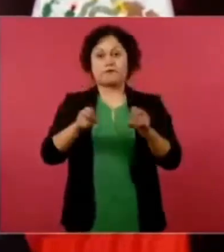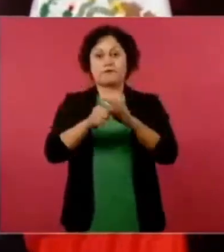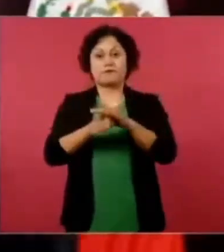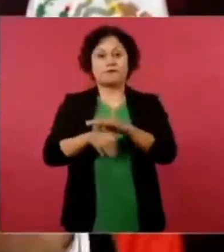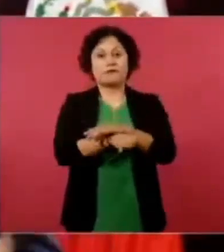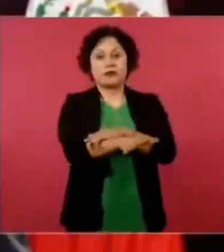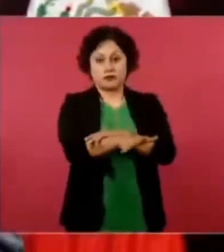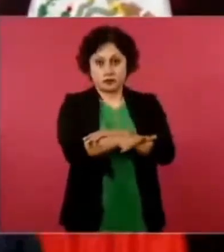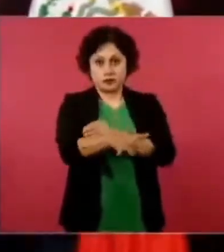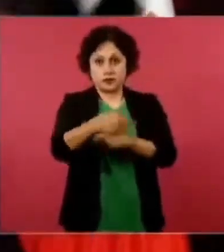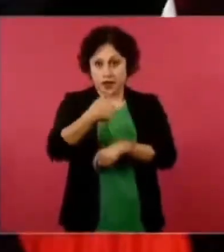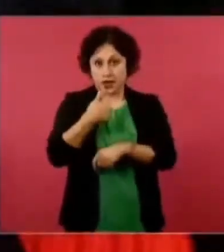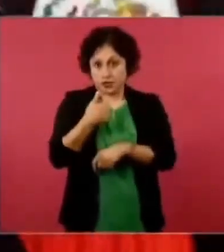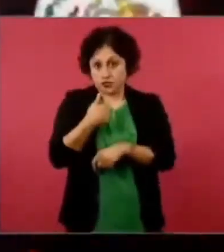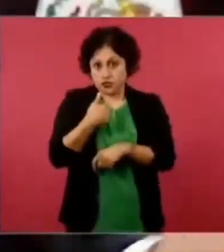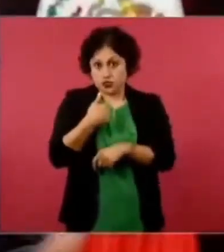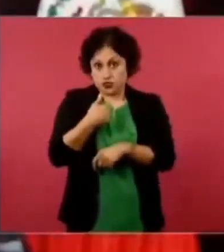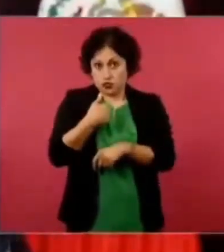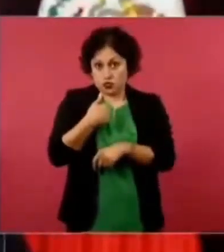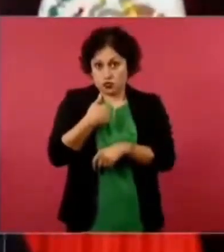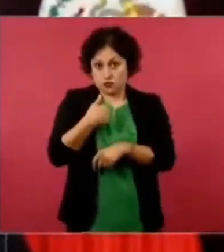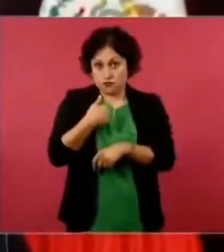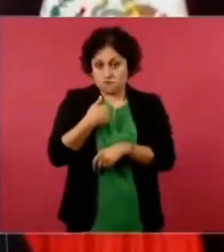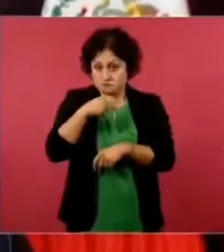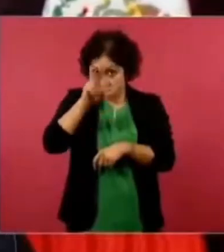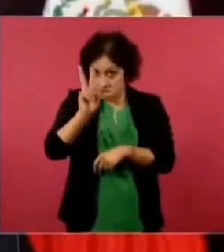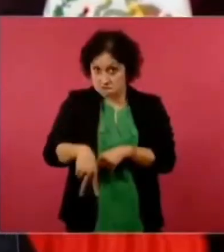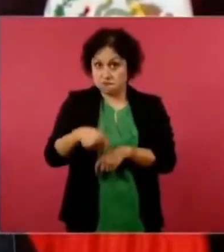yo estoy metido, porque además me gusta la investigación.